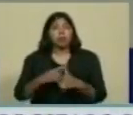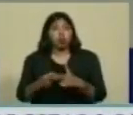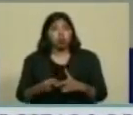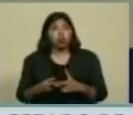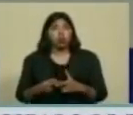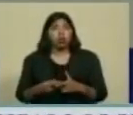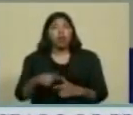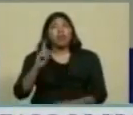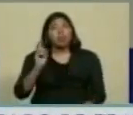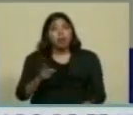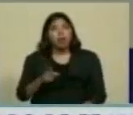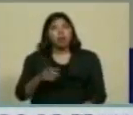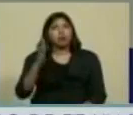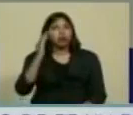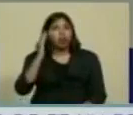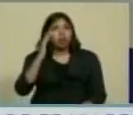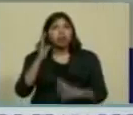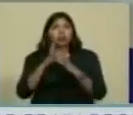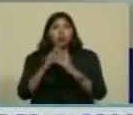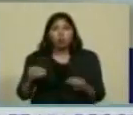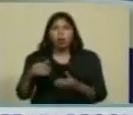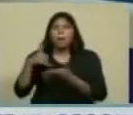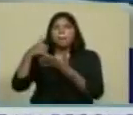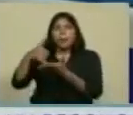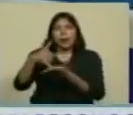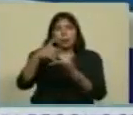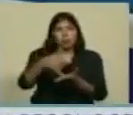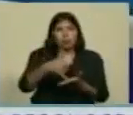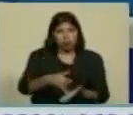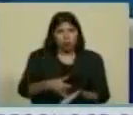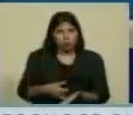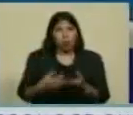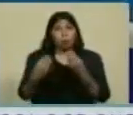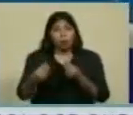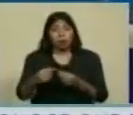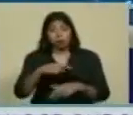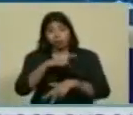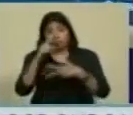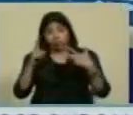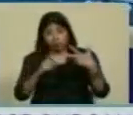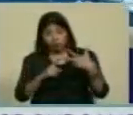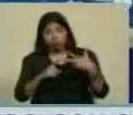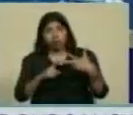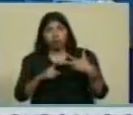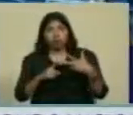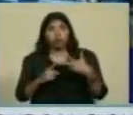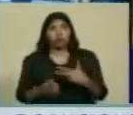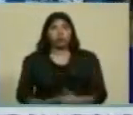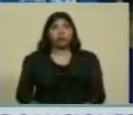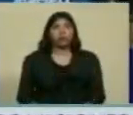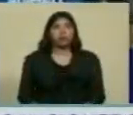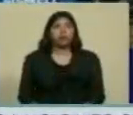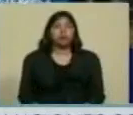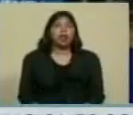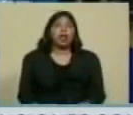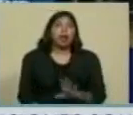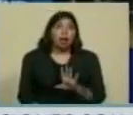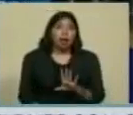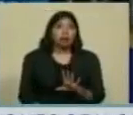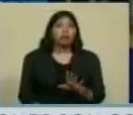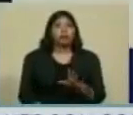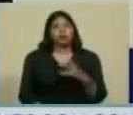conocer. Los premios van a estar enmarcados precisamente en estos tres aspectos fundamentales, sin negar las